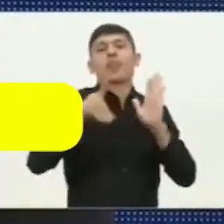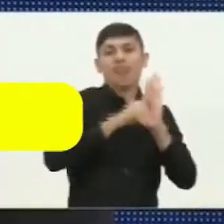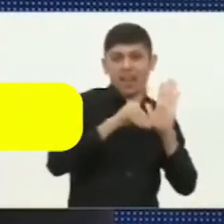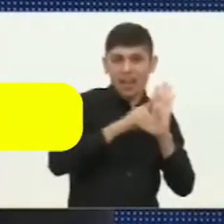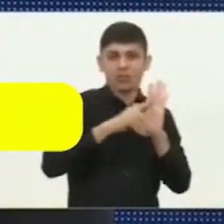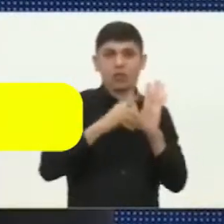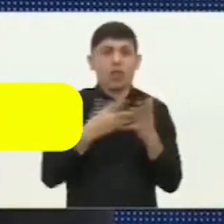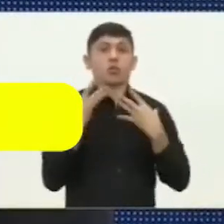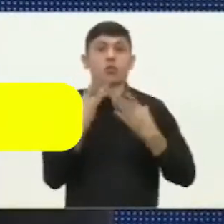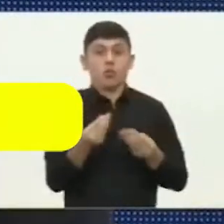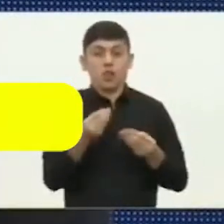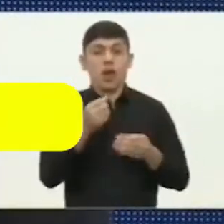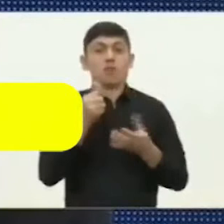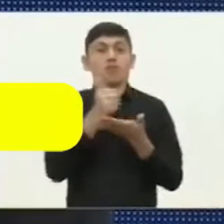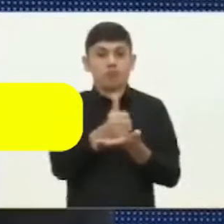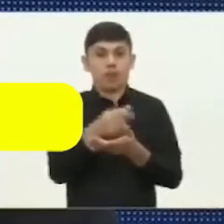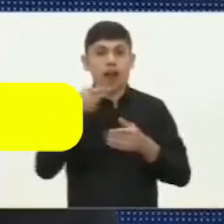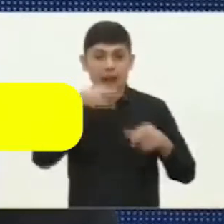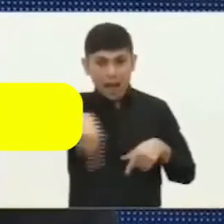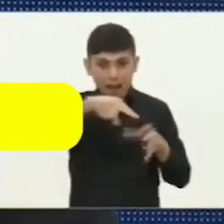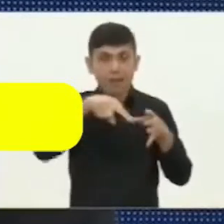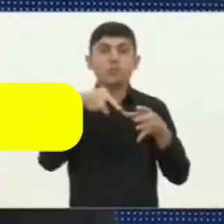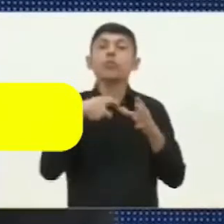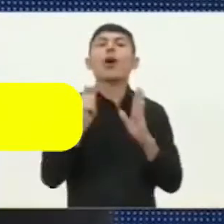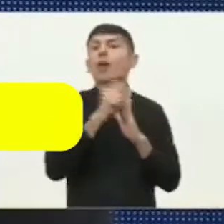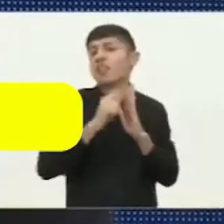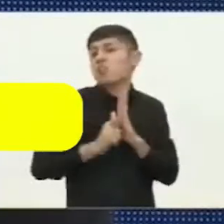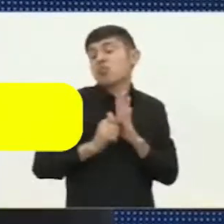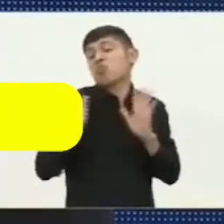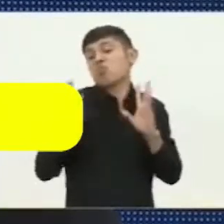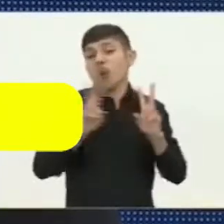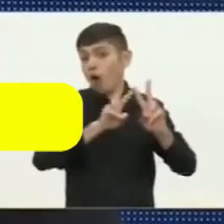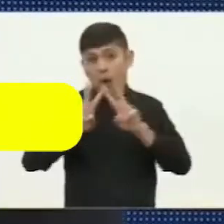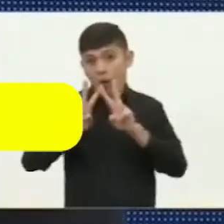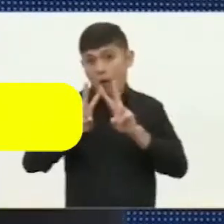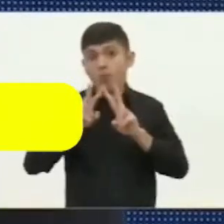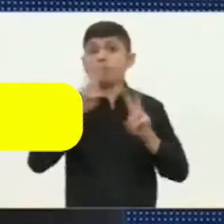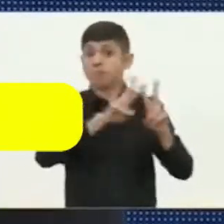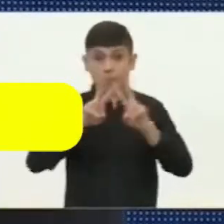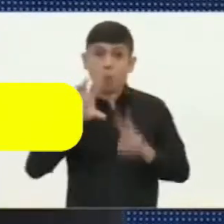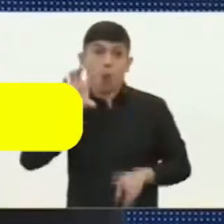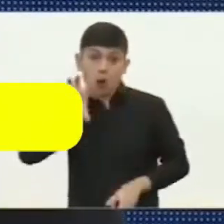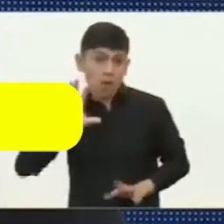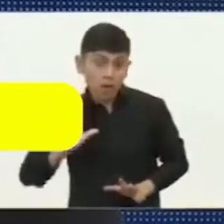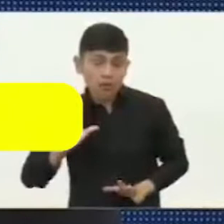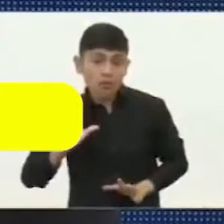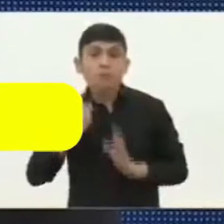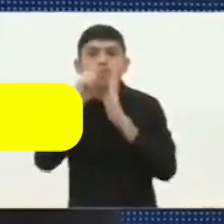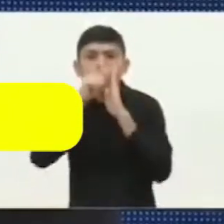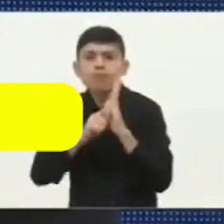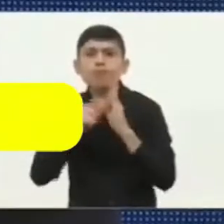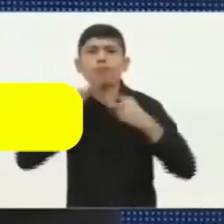asistencia económica de emergencia para estos sectores. La inscripción va a ser online a través de la página web de la provincia,